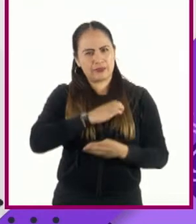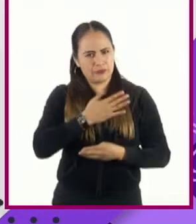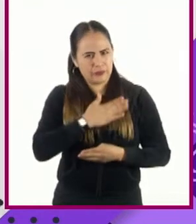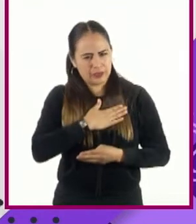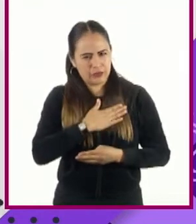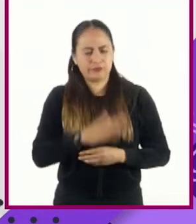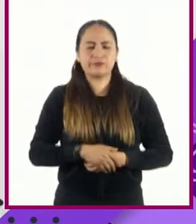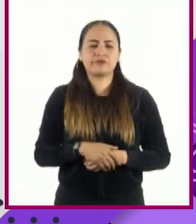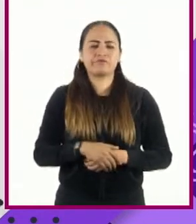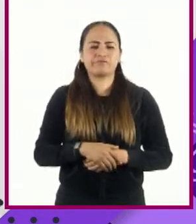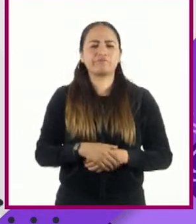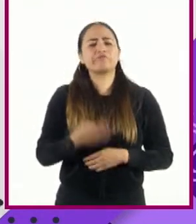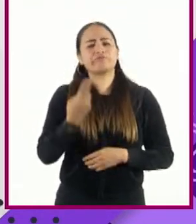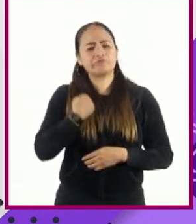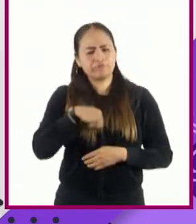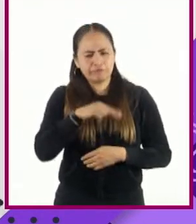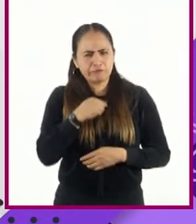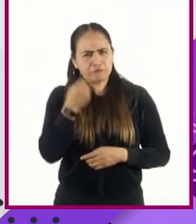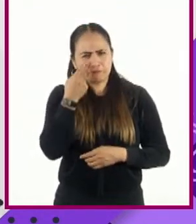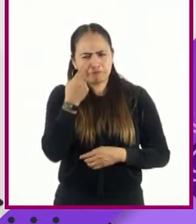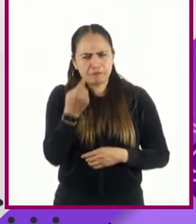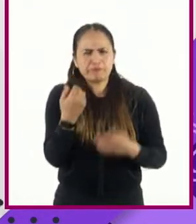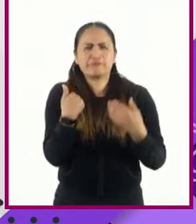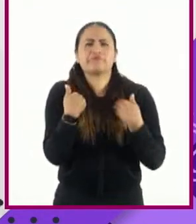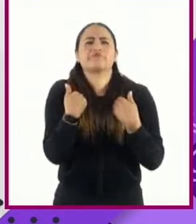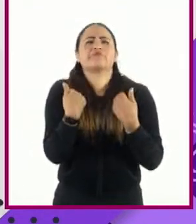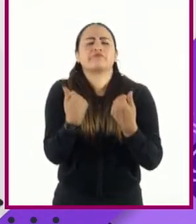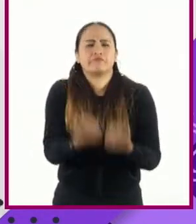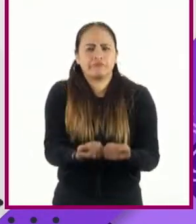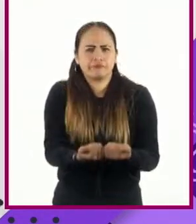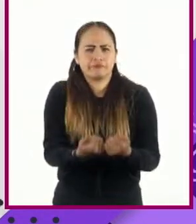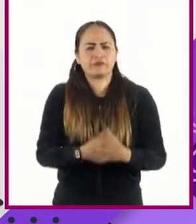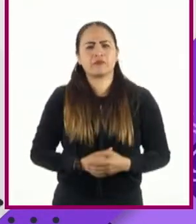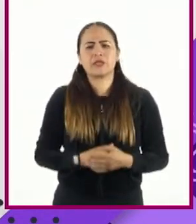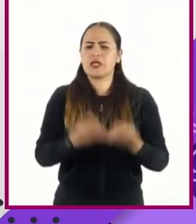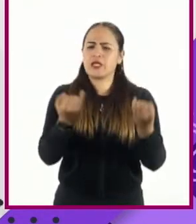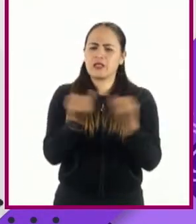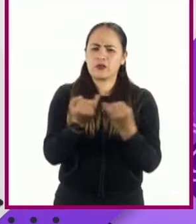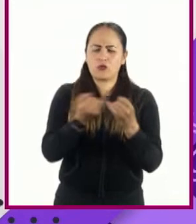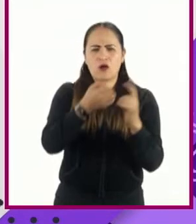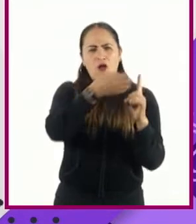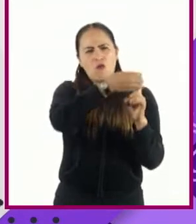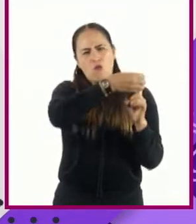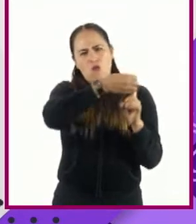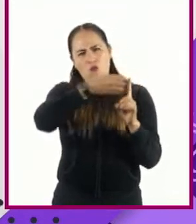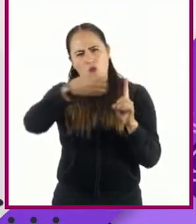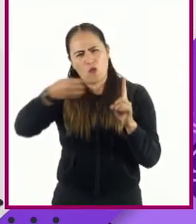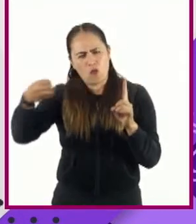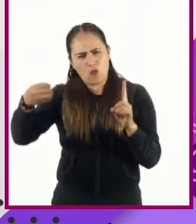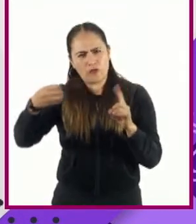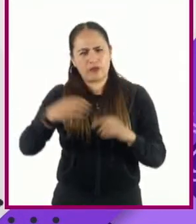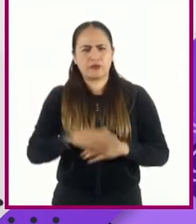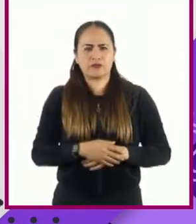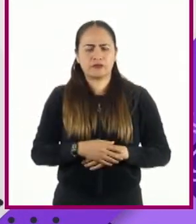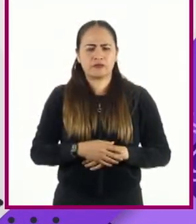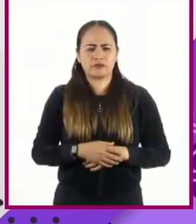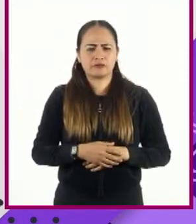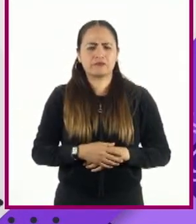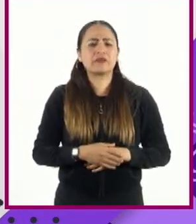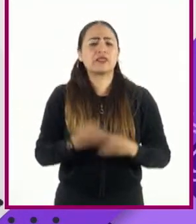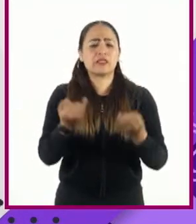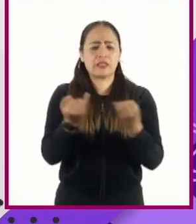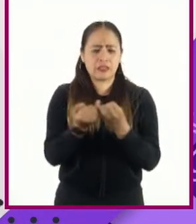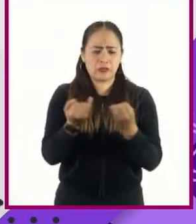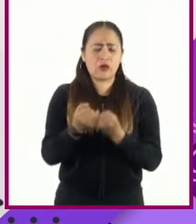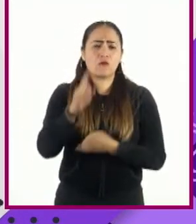Comprendemos textos y discursos ajenos y nos expresamos con claridad y coherencia. Nos sirve para saber escuchar